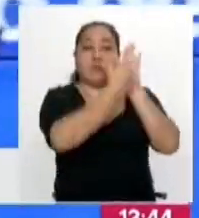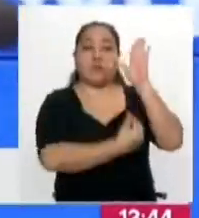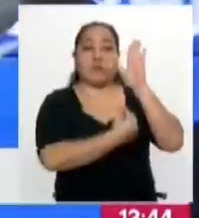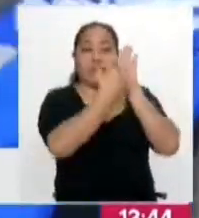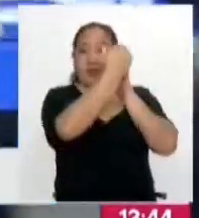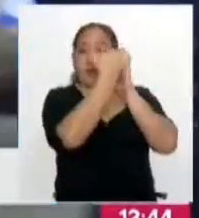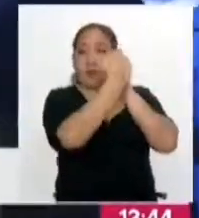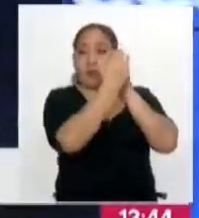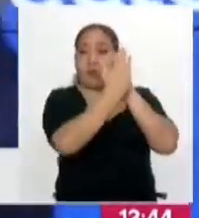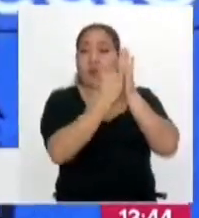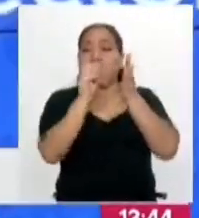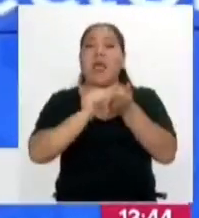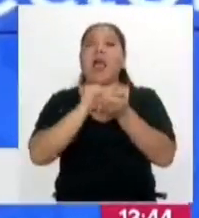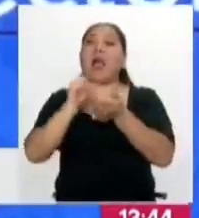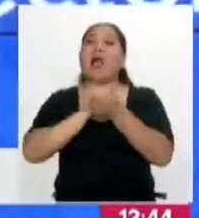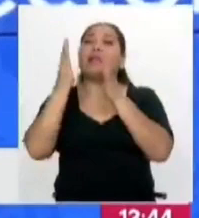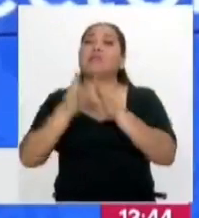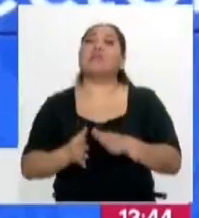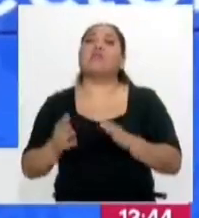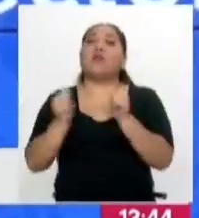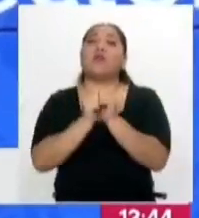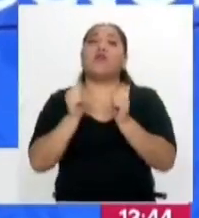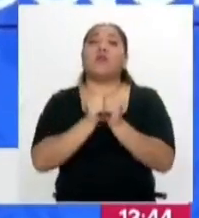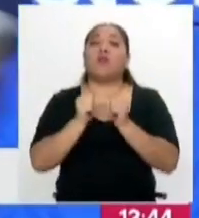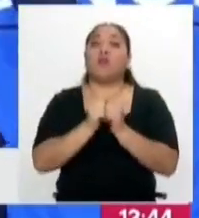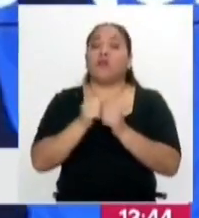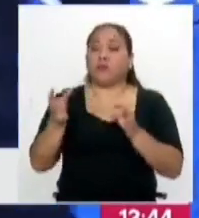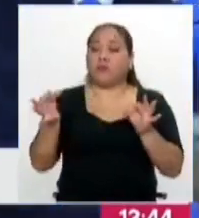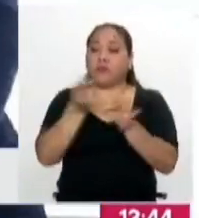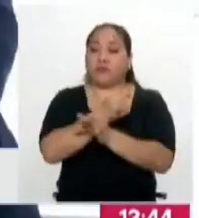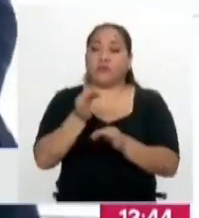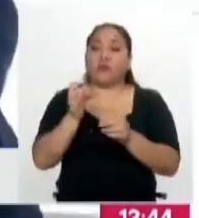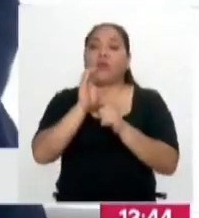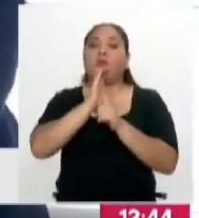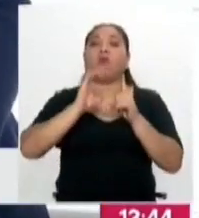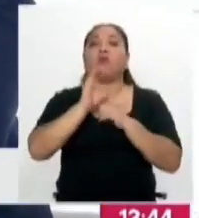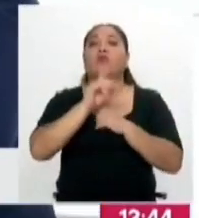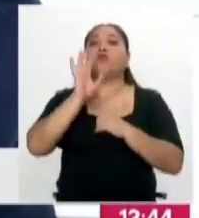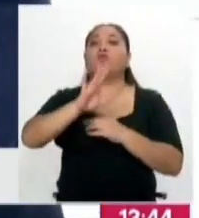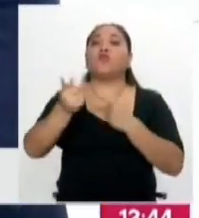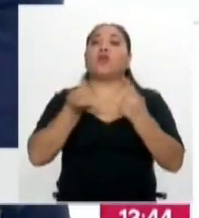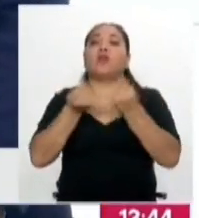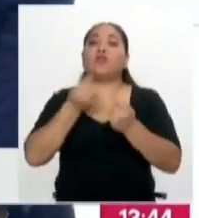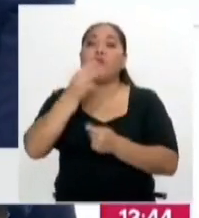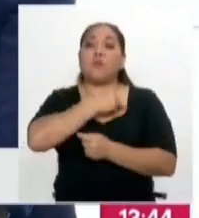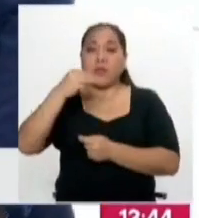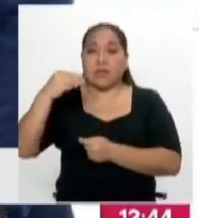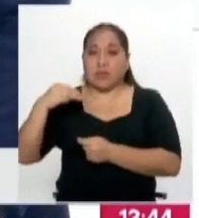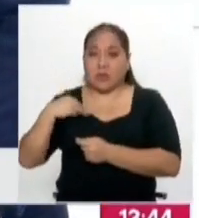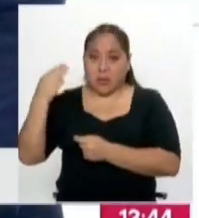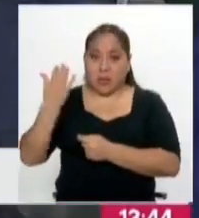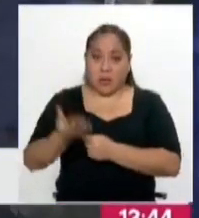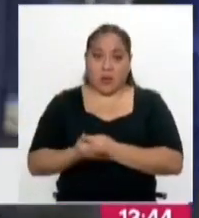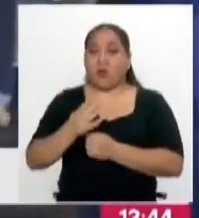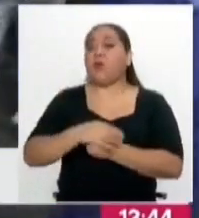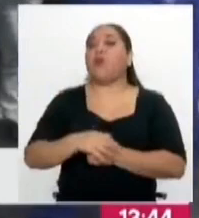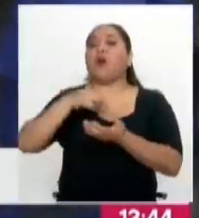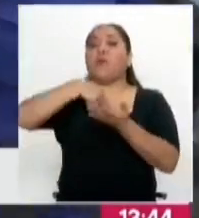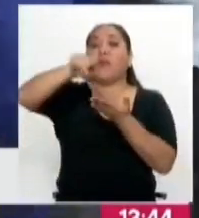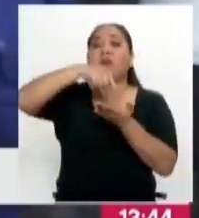de artistas junto a las direcciones desconcentradas de cultura. Agregó que en su gestión el ministerio